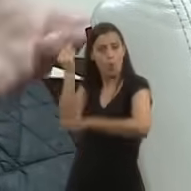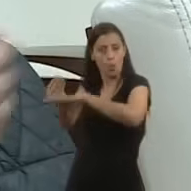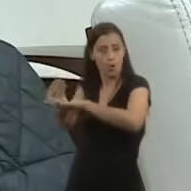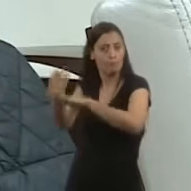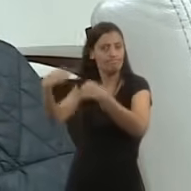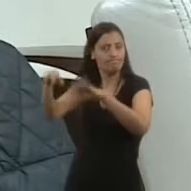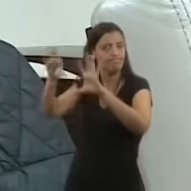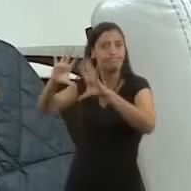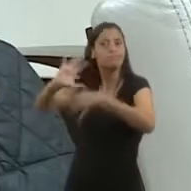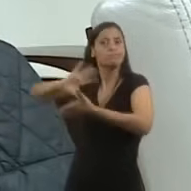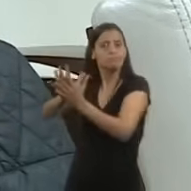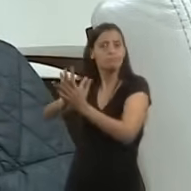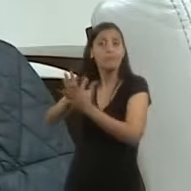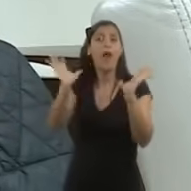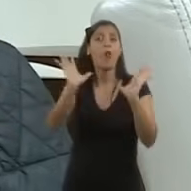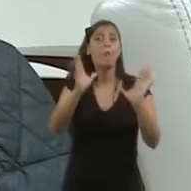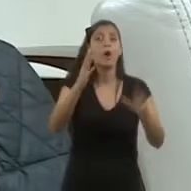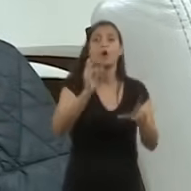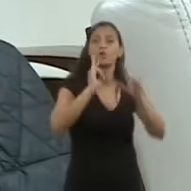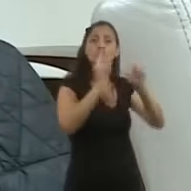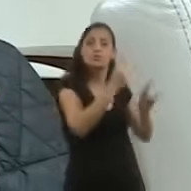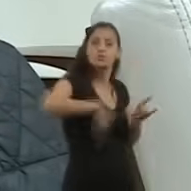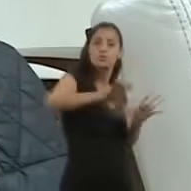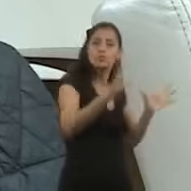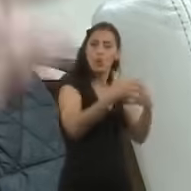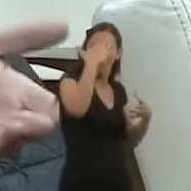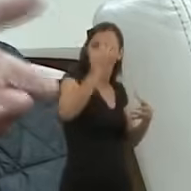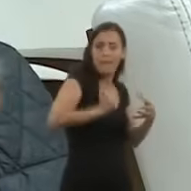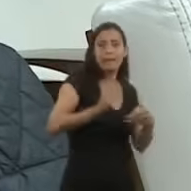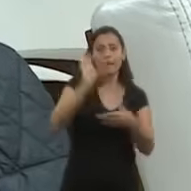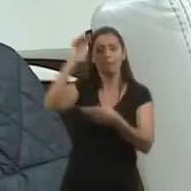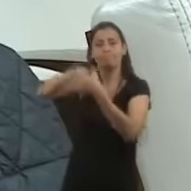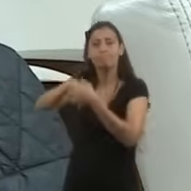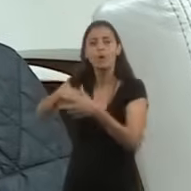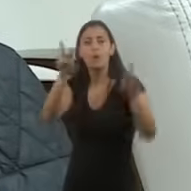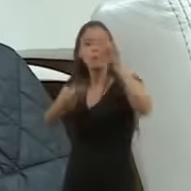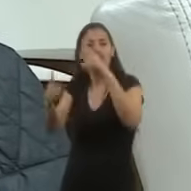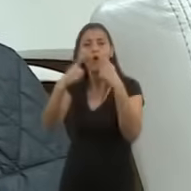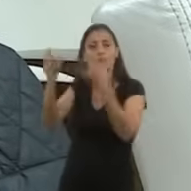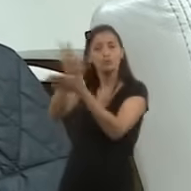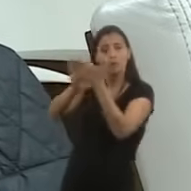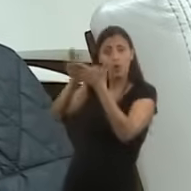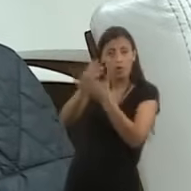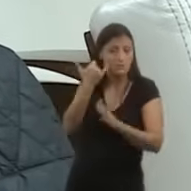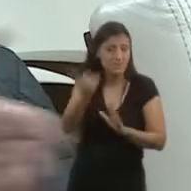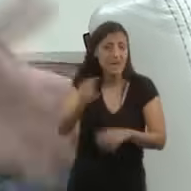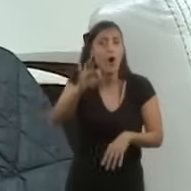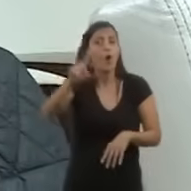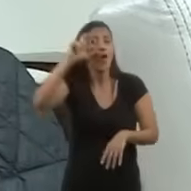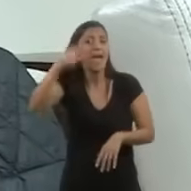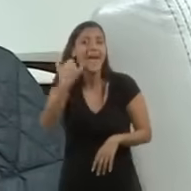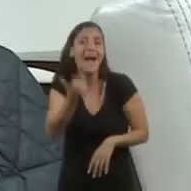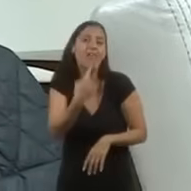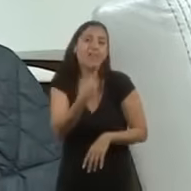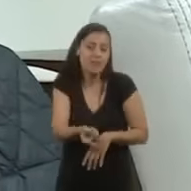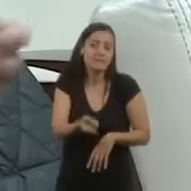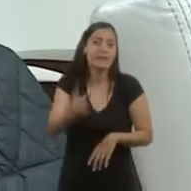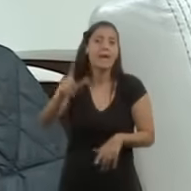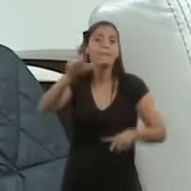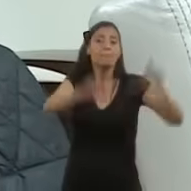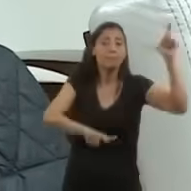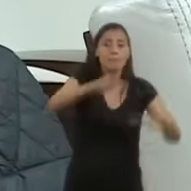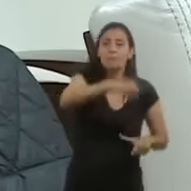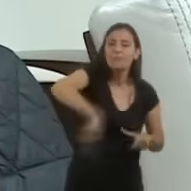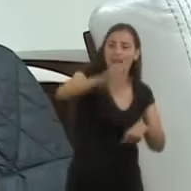intervención eh militar de hecho ya el presidente El Salvador ya criticado duramente a la oea por dar impunidad a los criminales y está